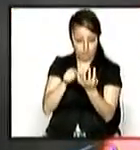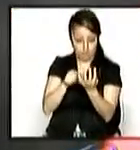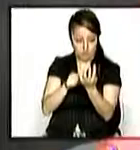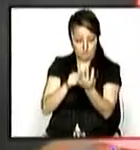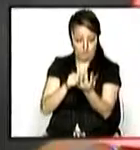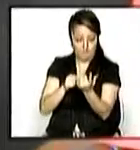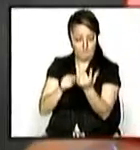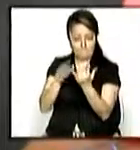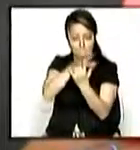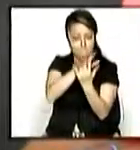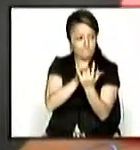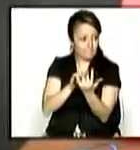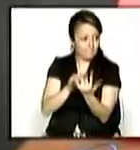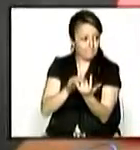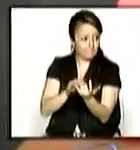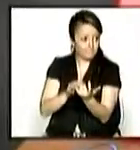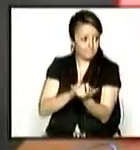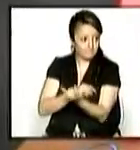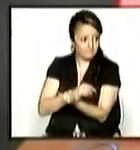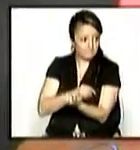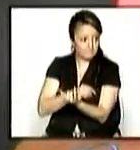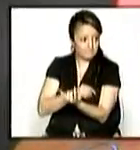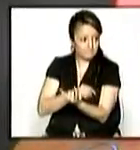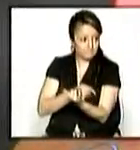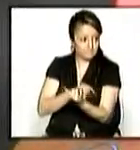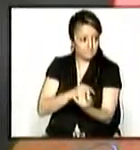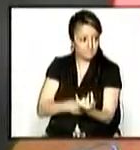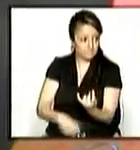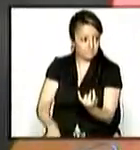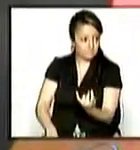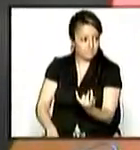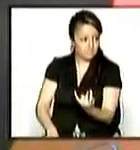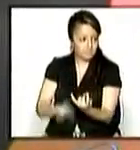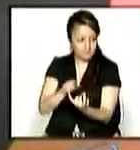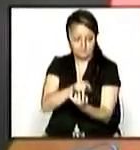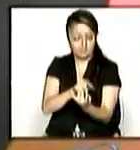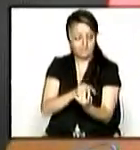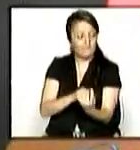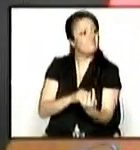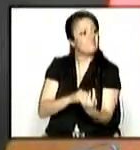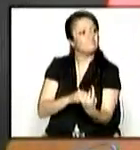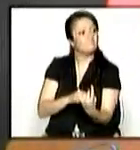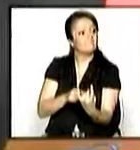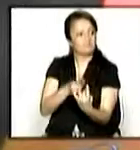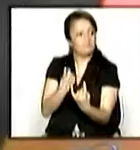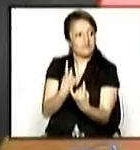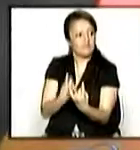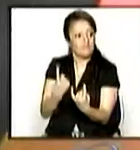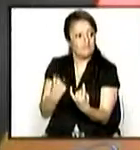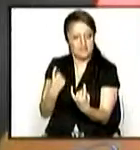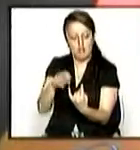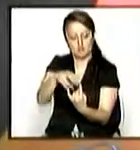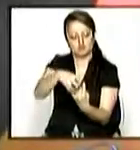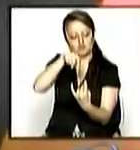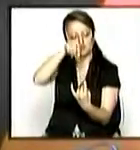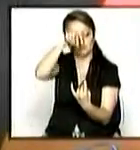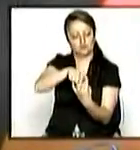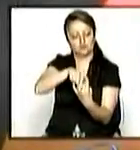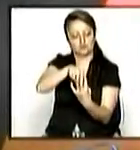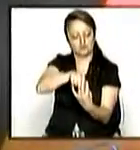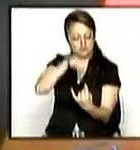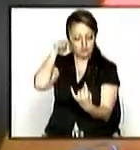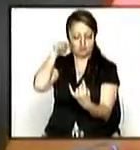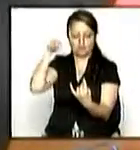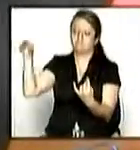tocar, vamos a utilizar esta zona de déntula para colocar un reemplazante de la raíz. En este caso,